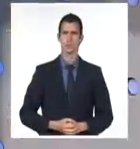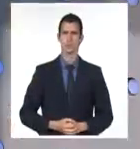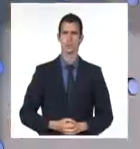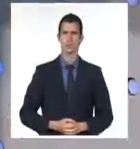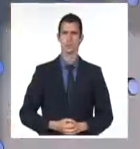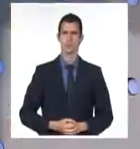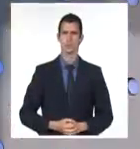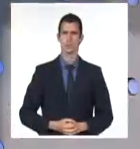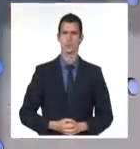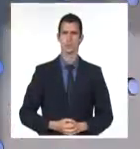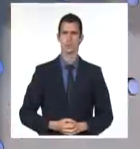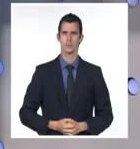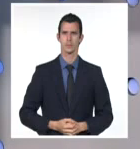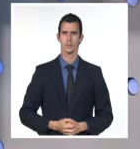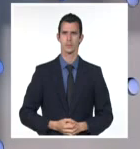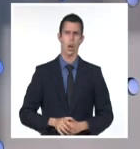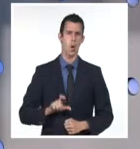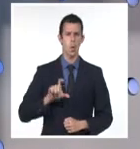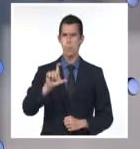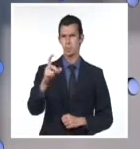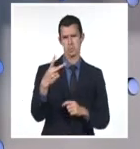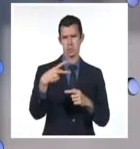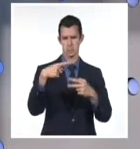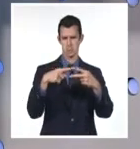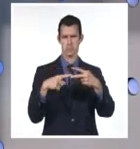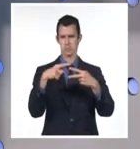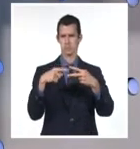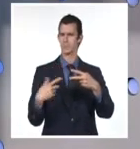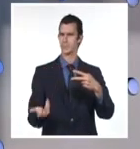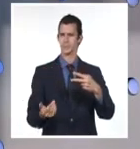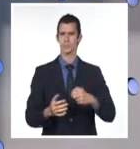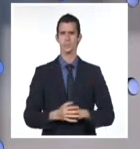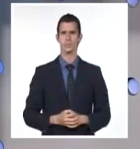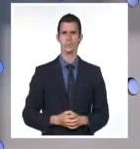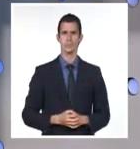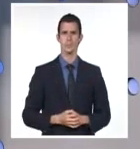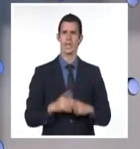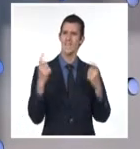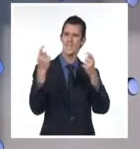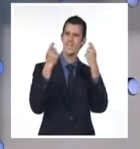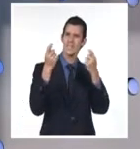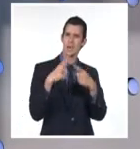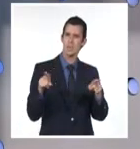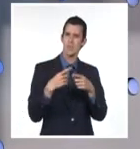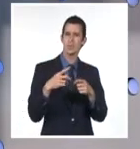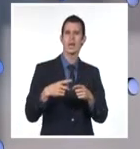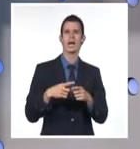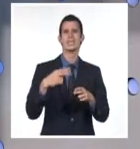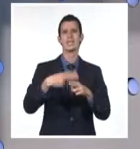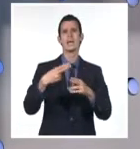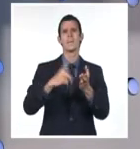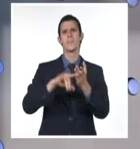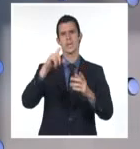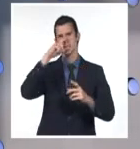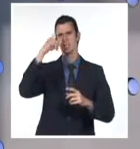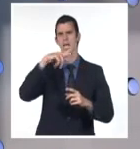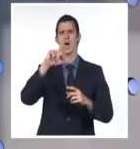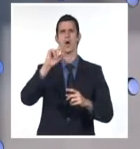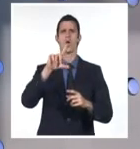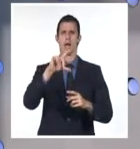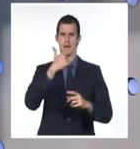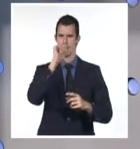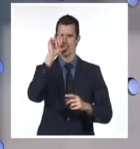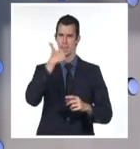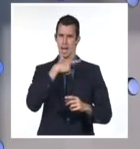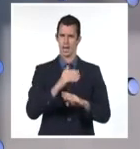Y antes de finalizar, dos notas. El Festival Piña Colada ha sido pospuesto debido a la situación epidemiológica en la provincia de Ciego de